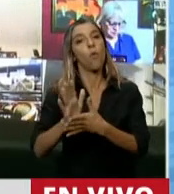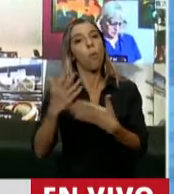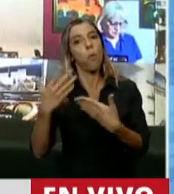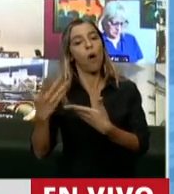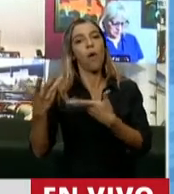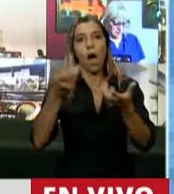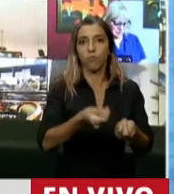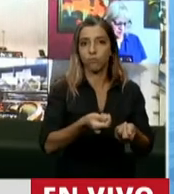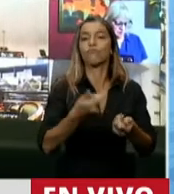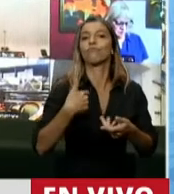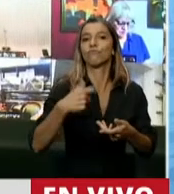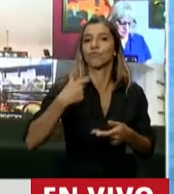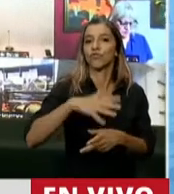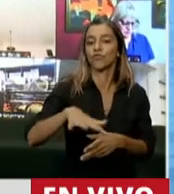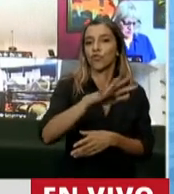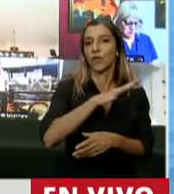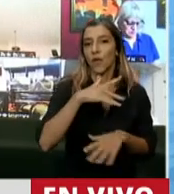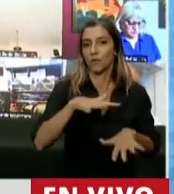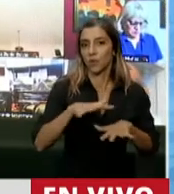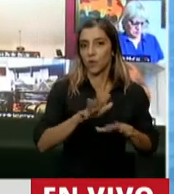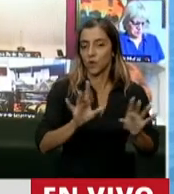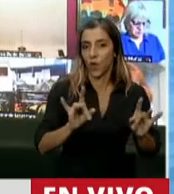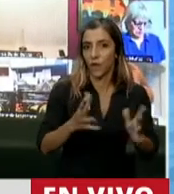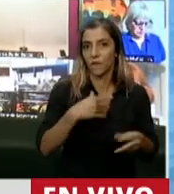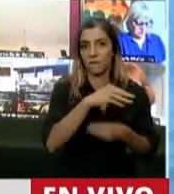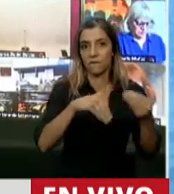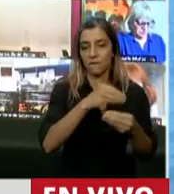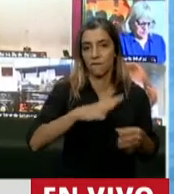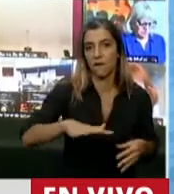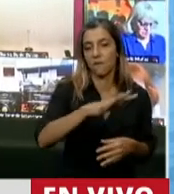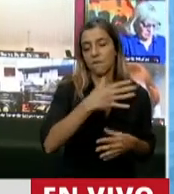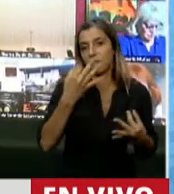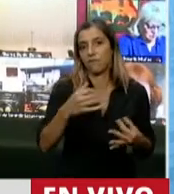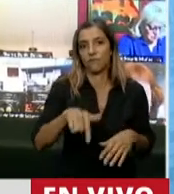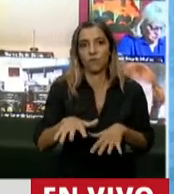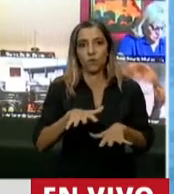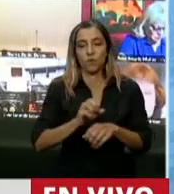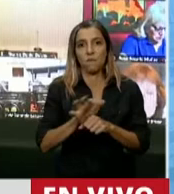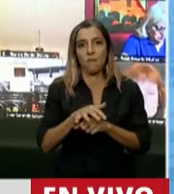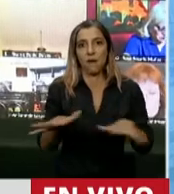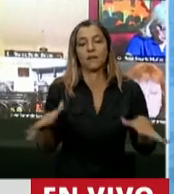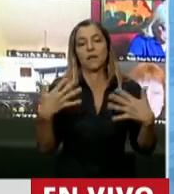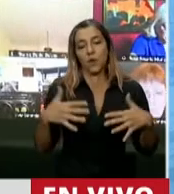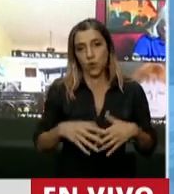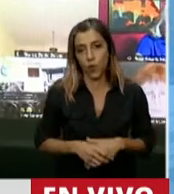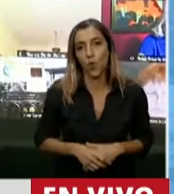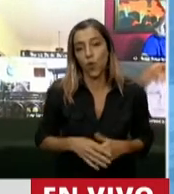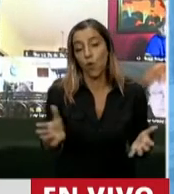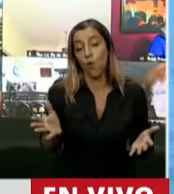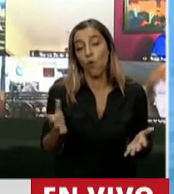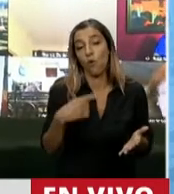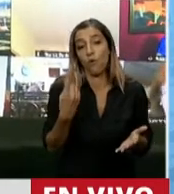tan difícil en que están pasando las familias argentinas después de la pandemia creo que